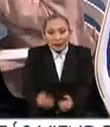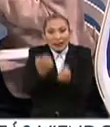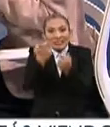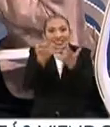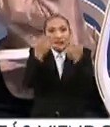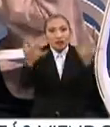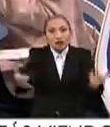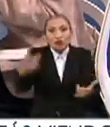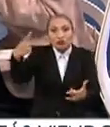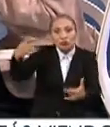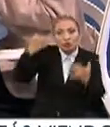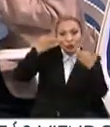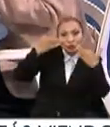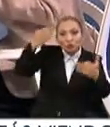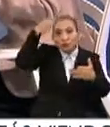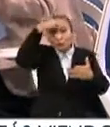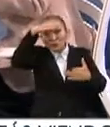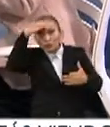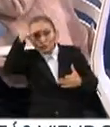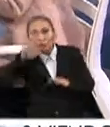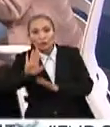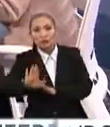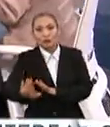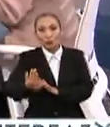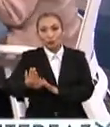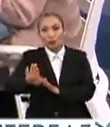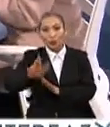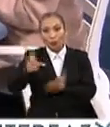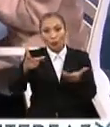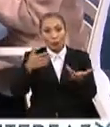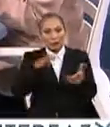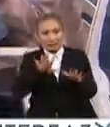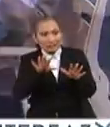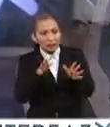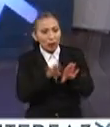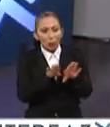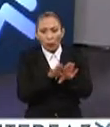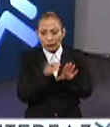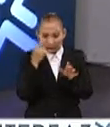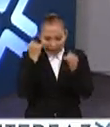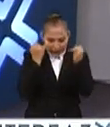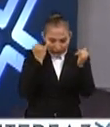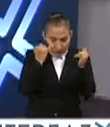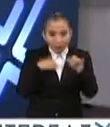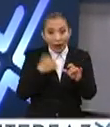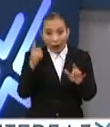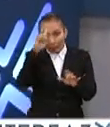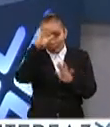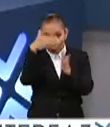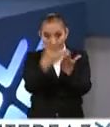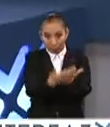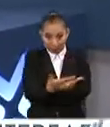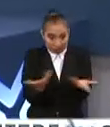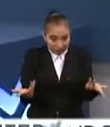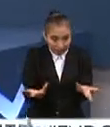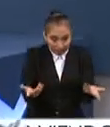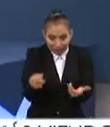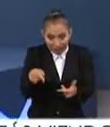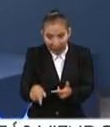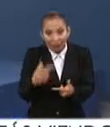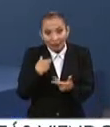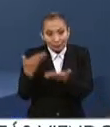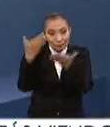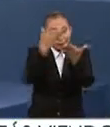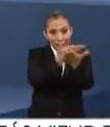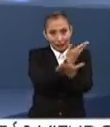recuperar esas voces, sí, esos testimonios directos, esas experiencias, entonces hubo una propuesta que se le